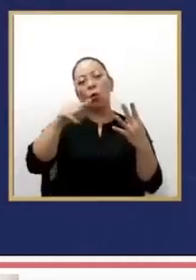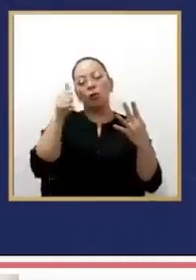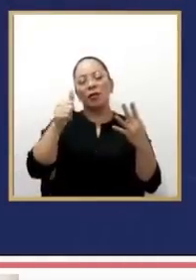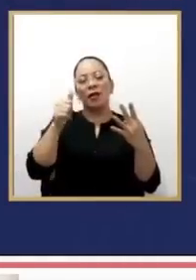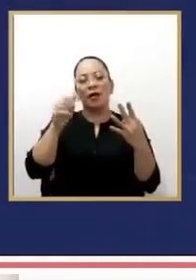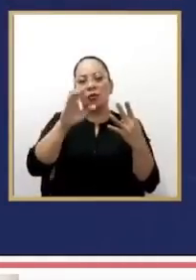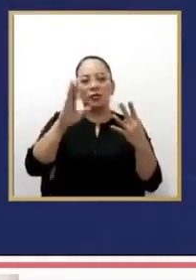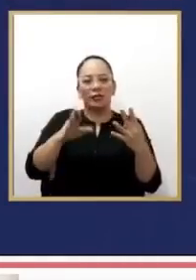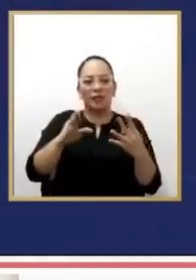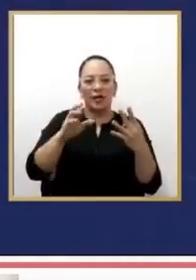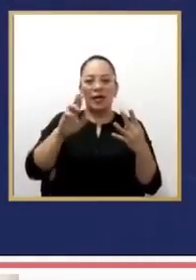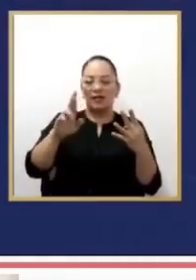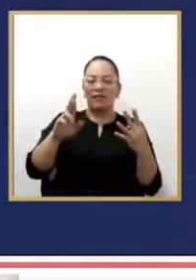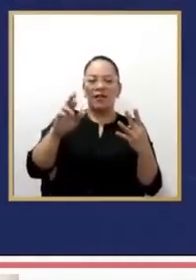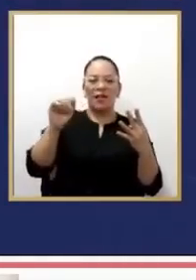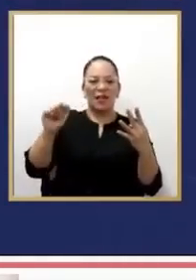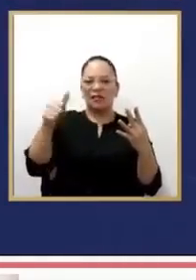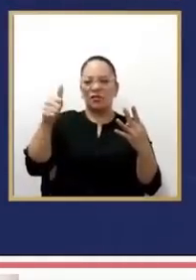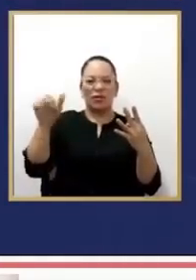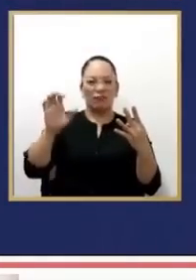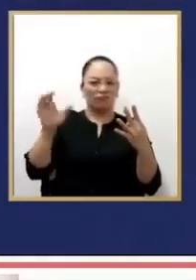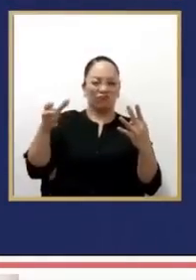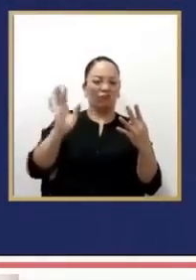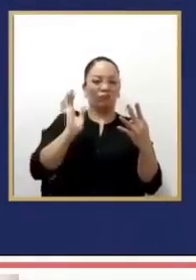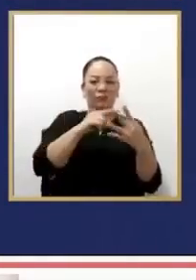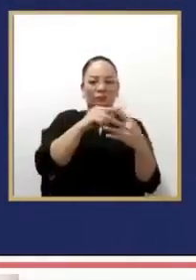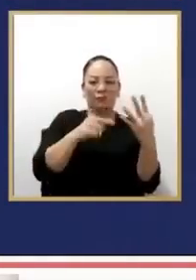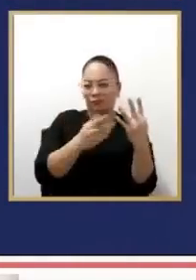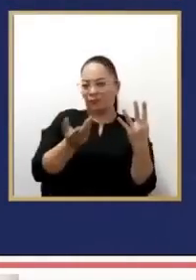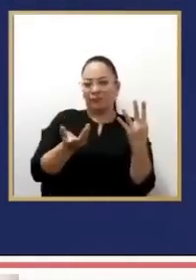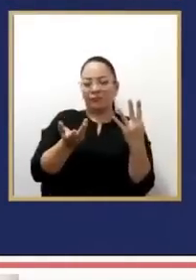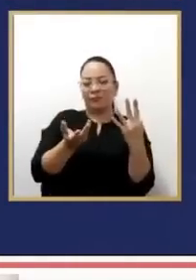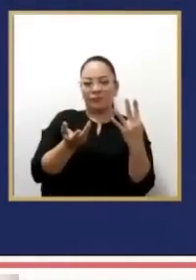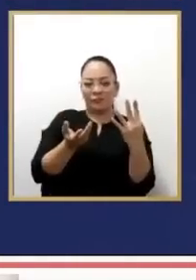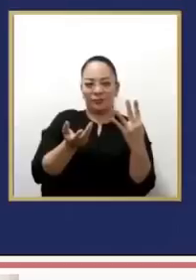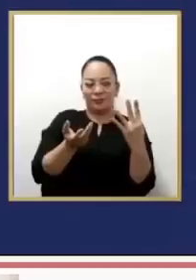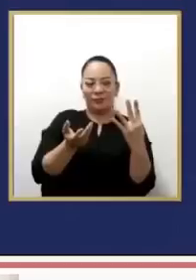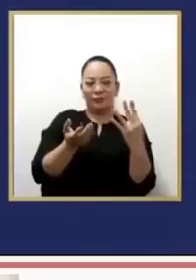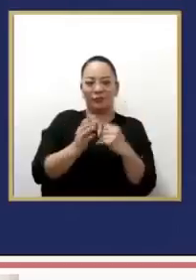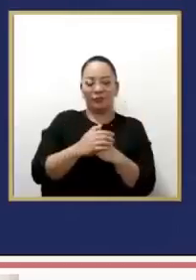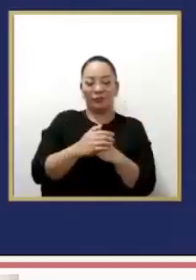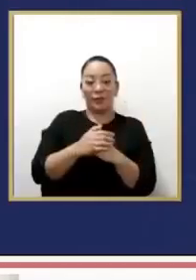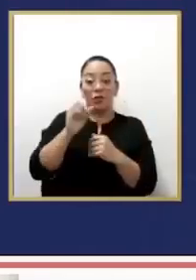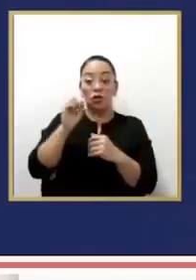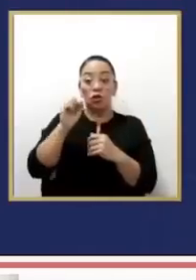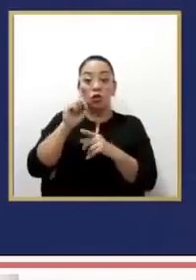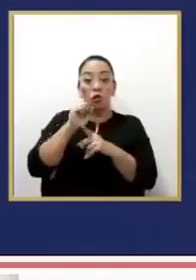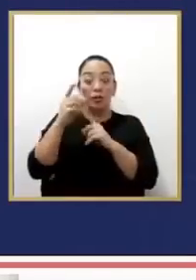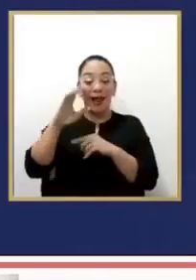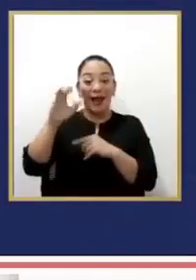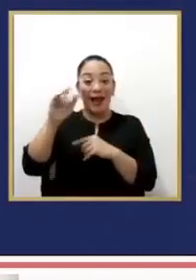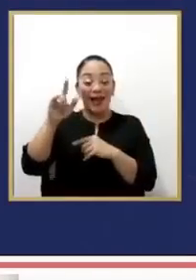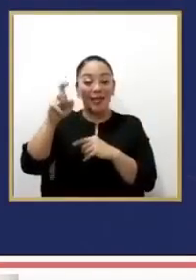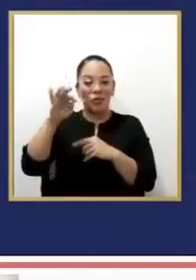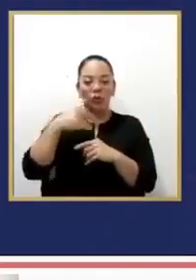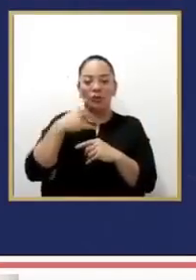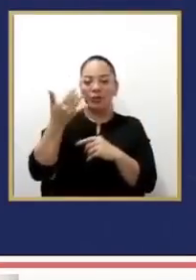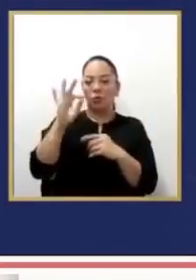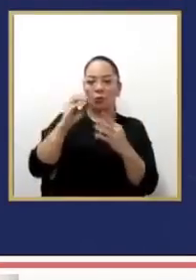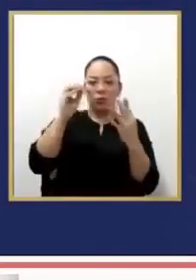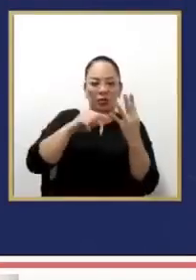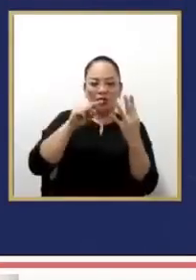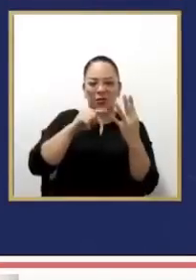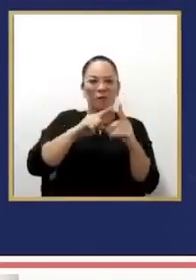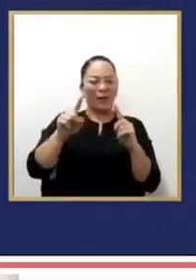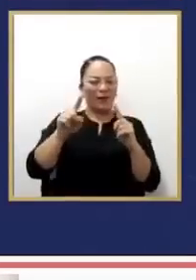ticos RIS. Es decir, esa sociedad en que estuvo don Calixto tiene el 19%, pero el